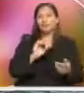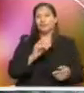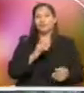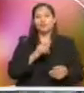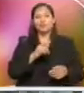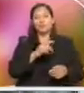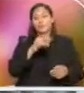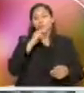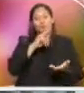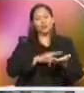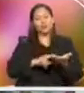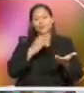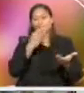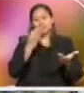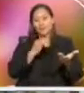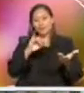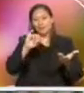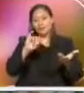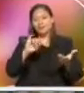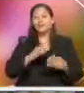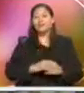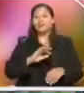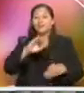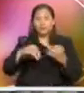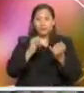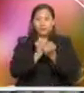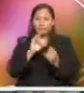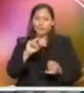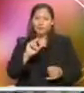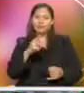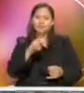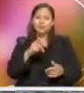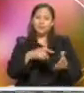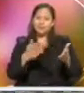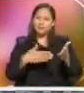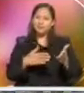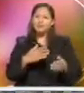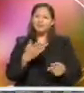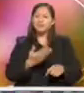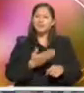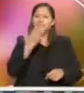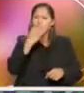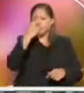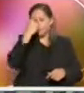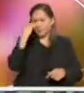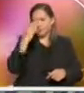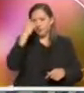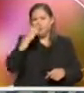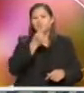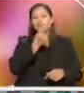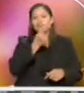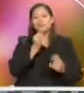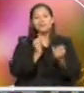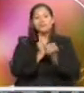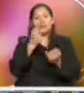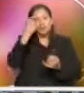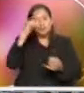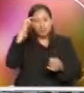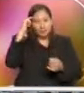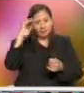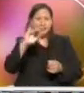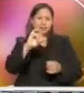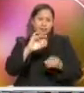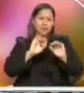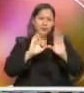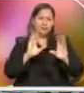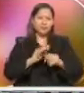es una delicia, ¿no? Claro, no hay que Oye, generalizar, pero sí, generalmente ¿no? es una receta pues muy atractiva Muy fácil, para sí, los niños y y muy también rica. para los grandes. Sí,